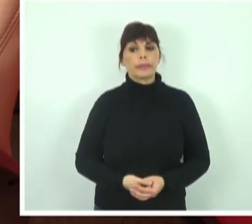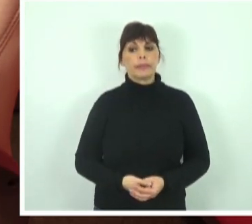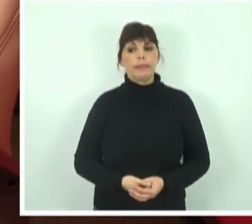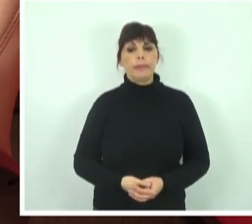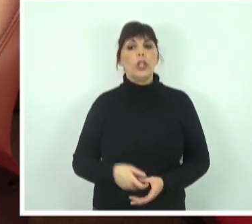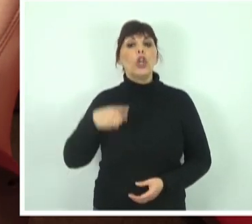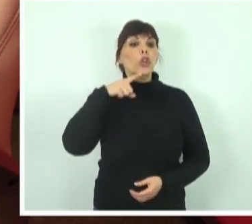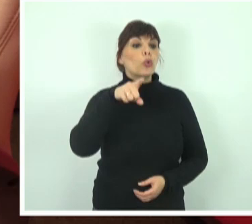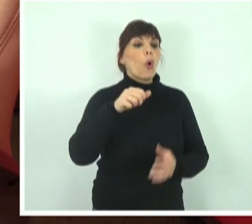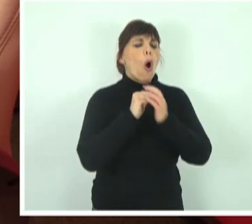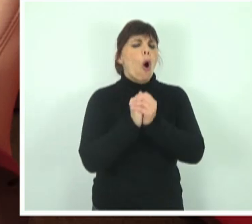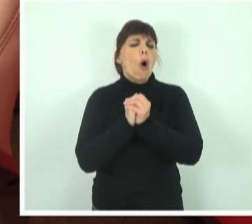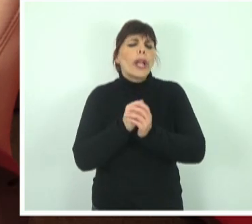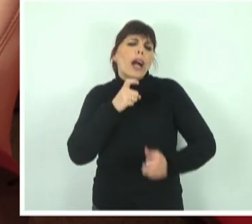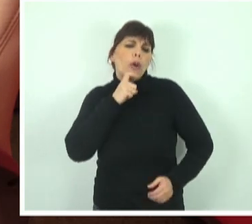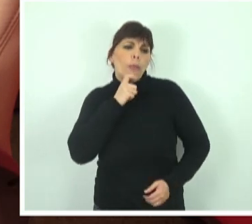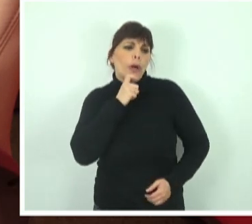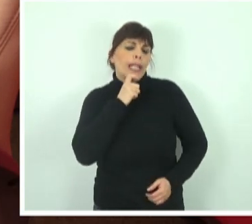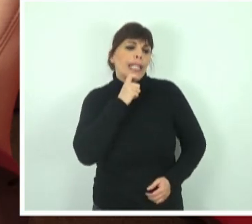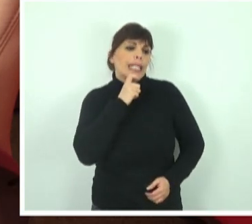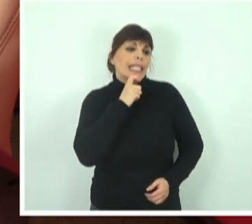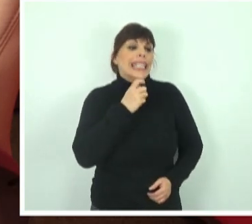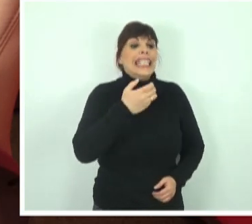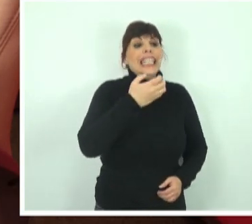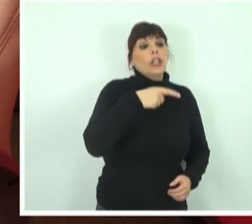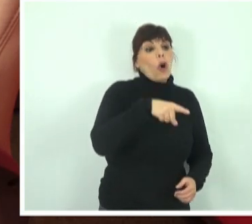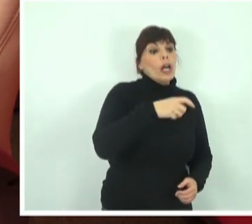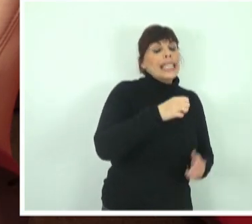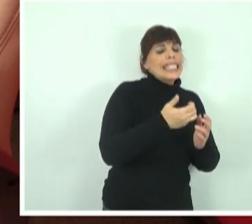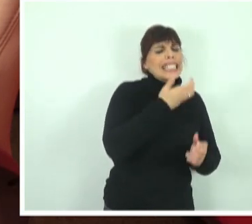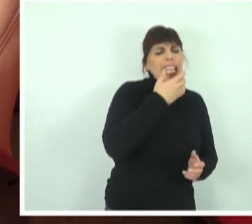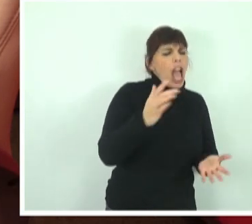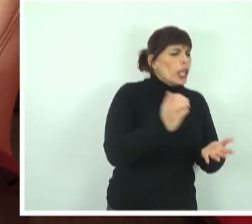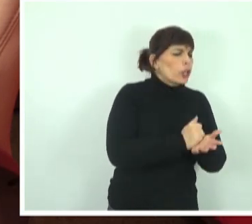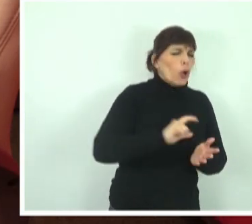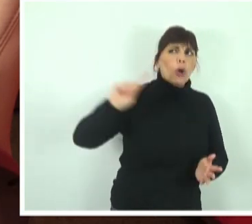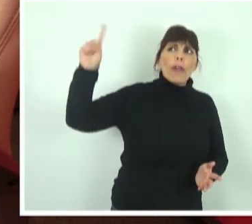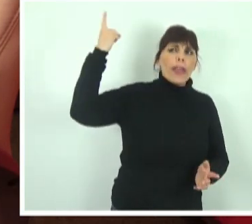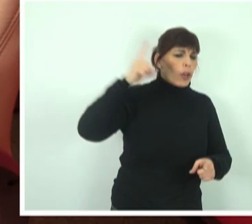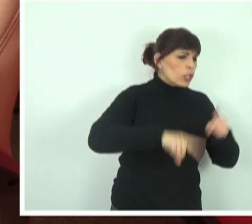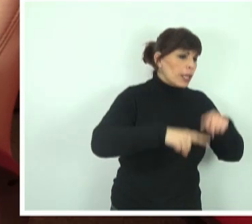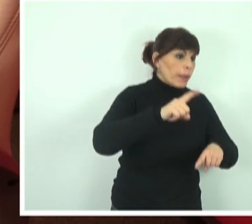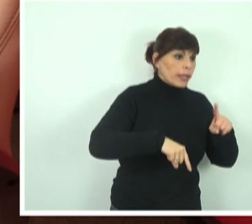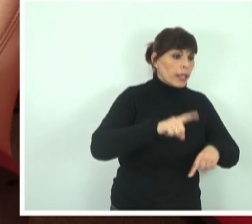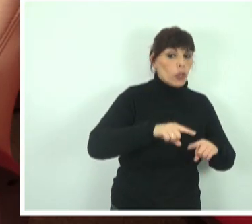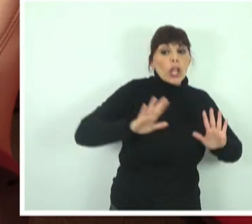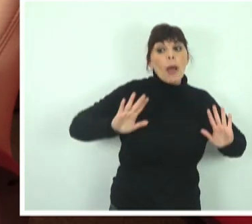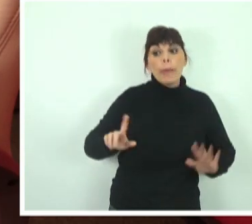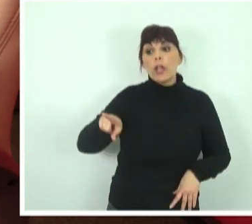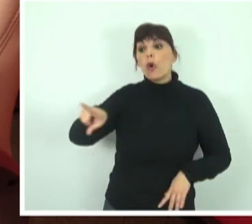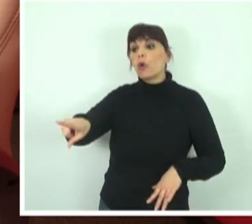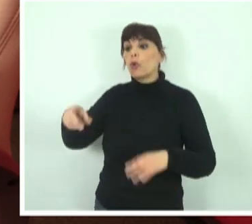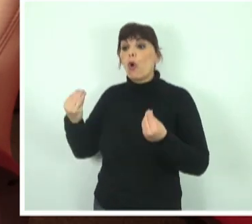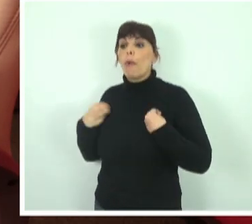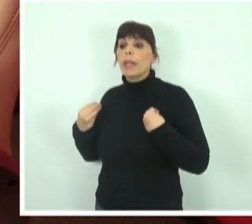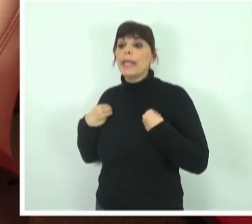tú tienes que orar como si todo depende de Dios, y tú tienes que vivir como si todo depende de